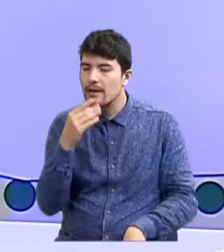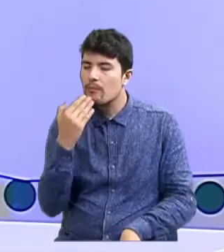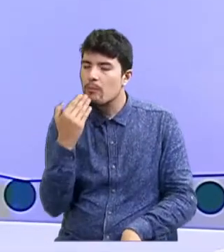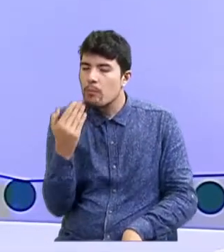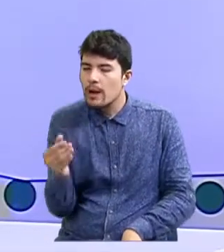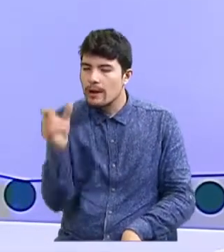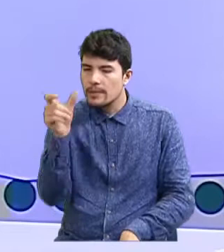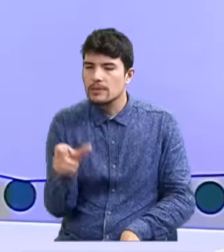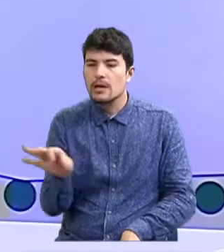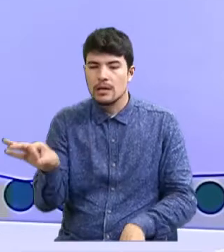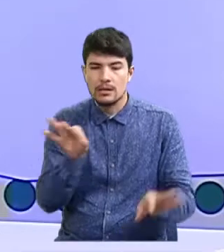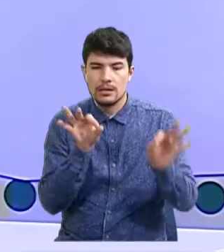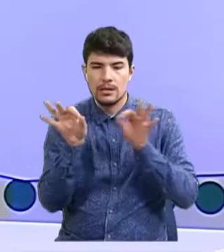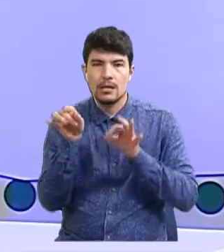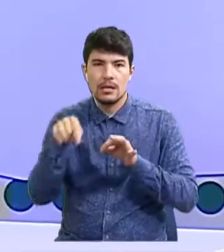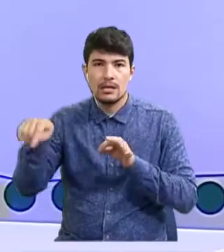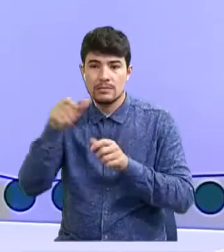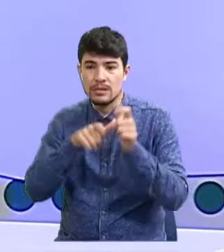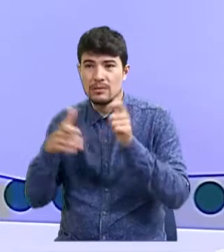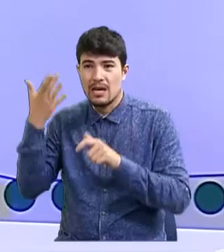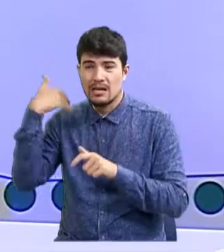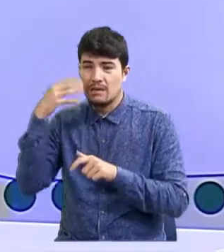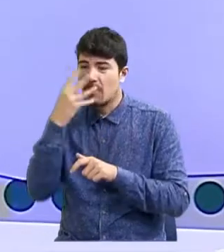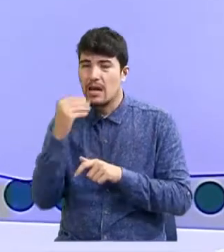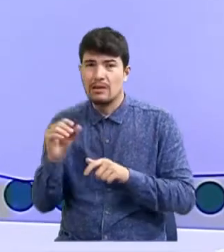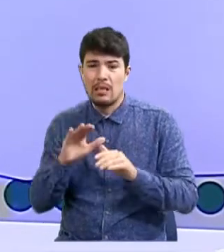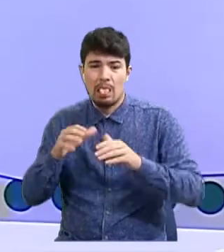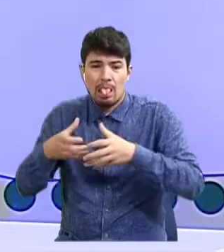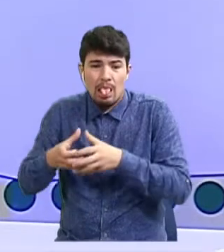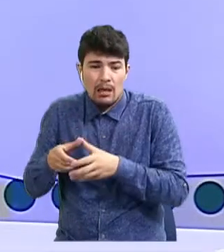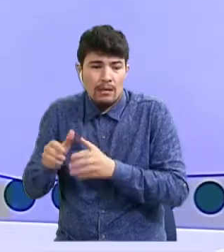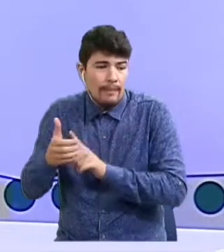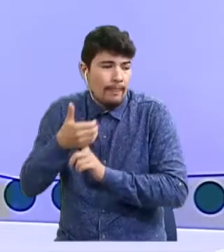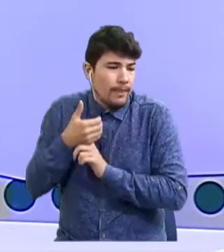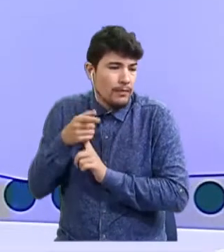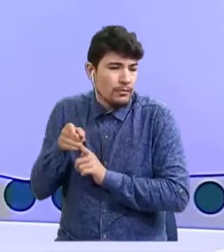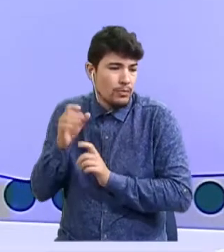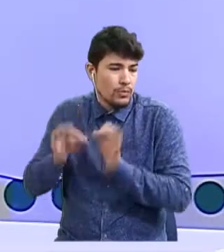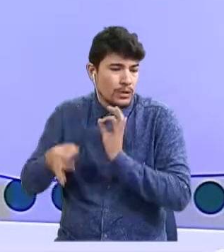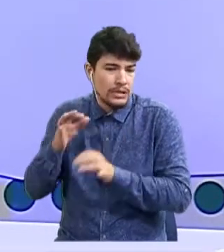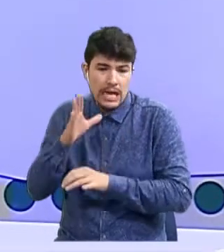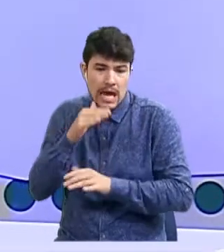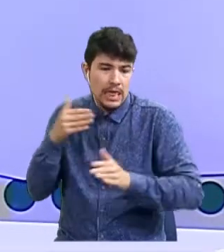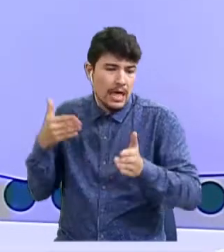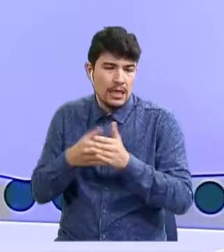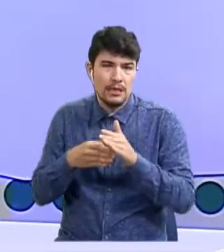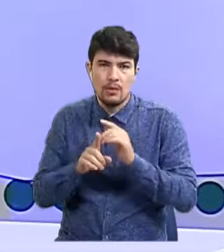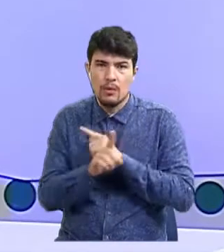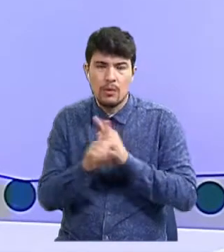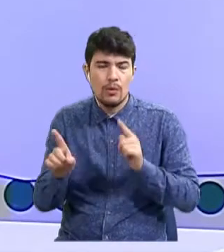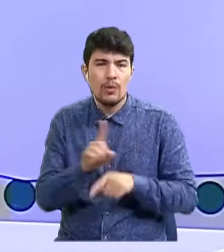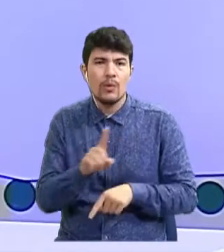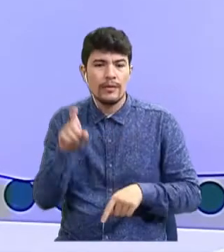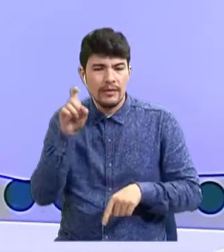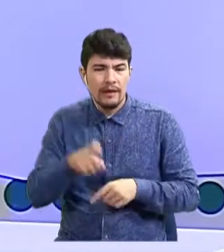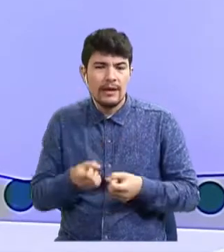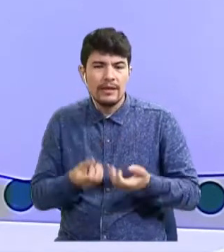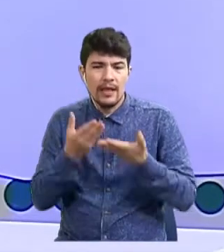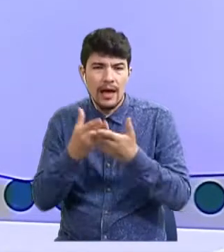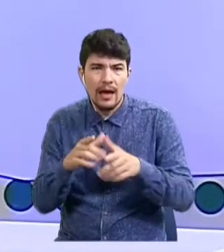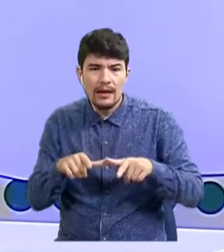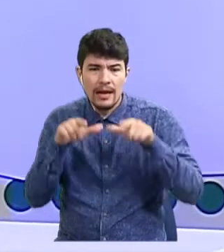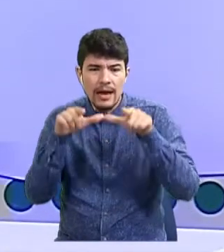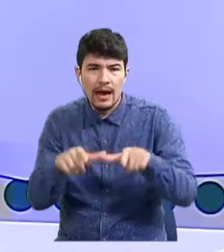selección y dejen de que se politice la justicia. Es decir, ahí también incluso se les ha dado lo que nosotros hemos denominado el regalo envenenado, que